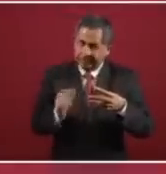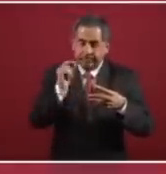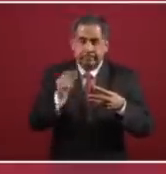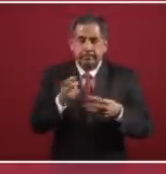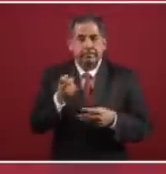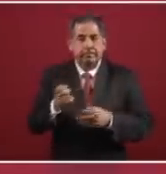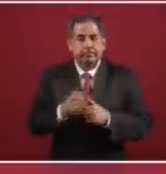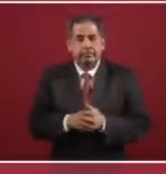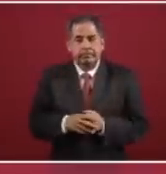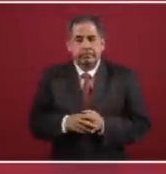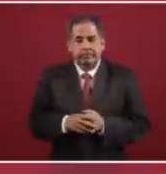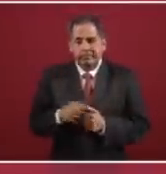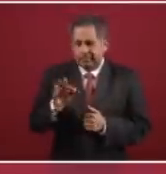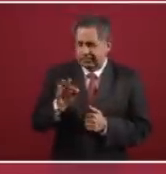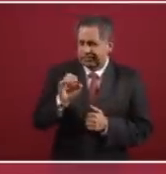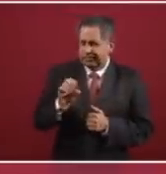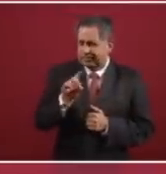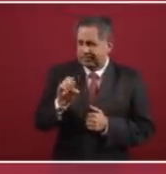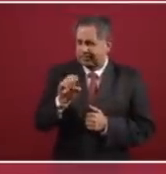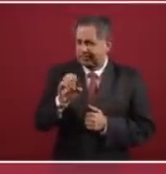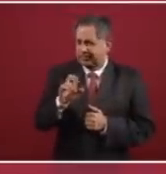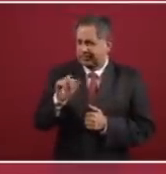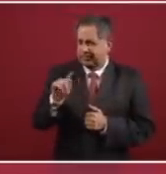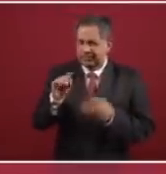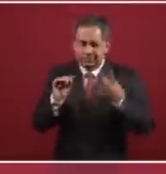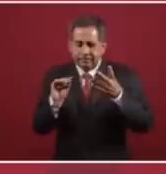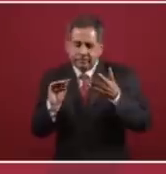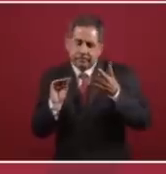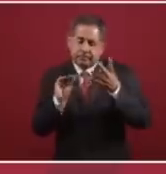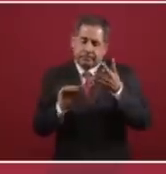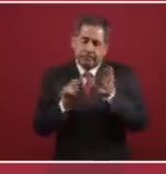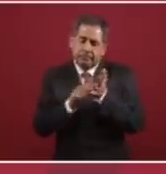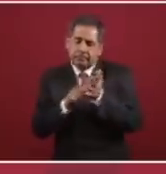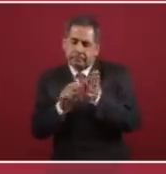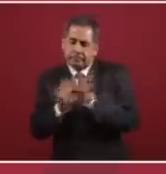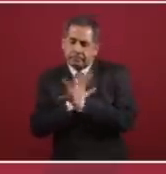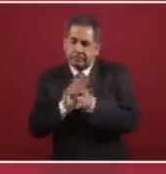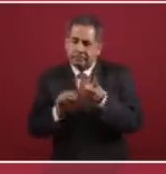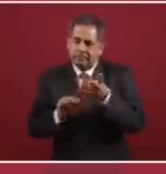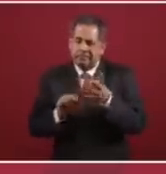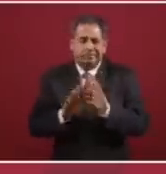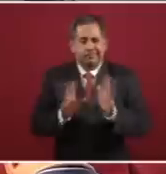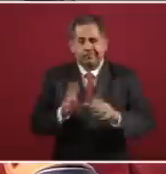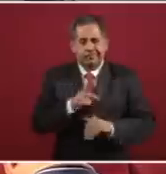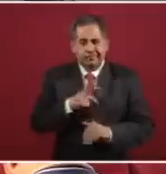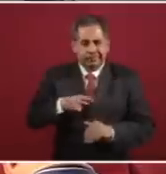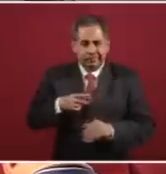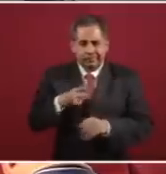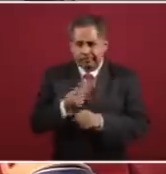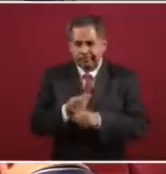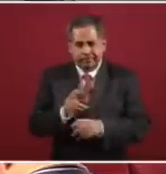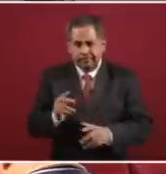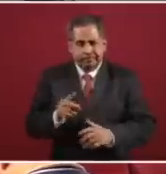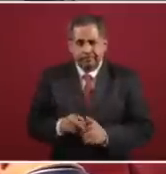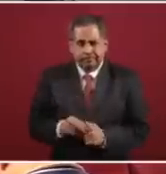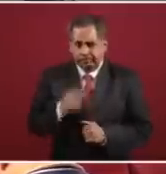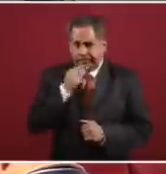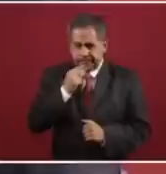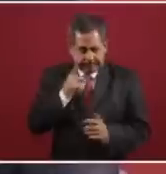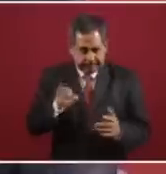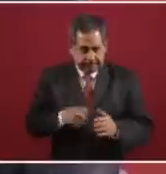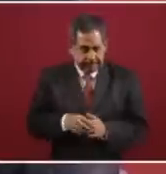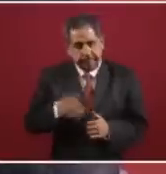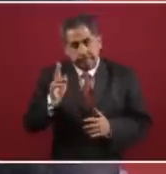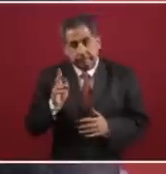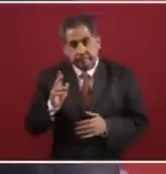de la fe de ratas ya no debe utilizarse.